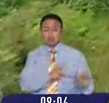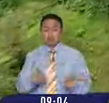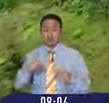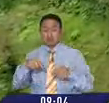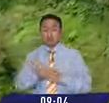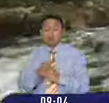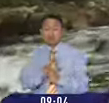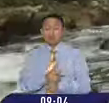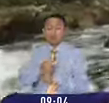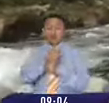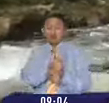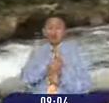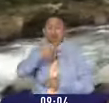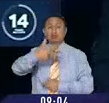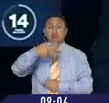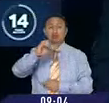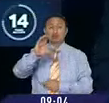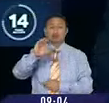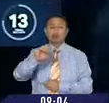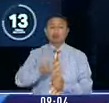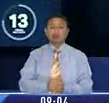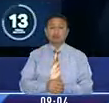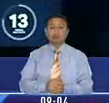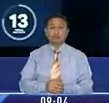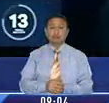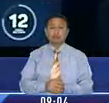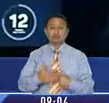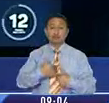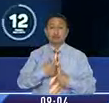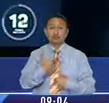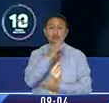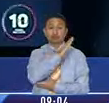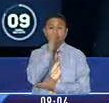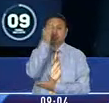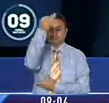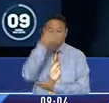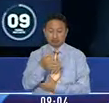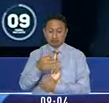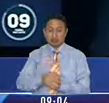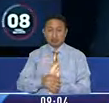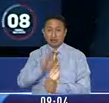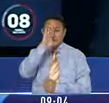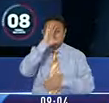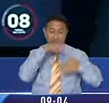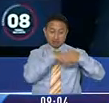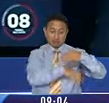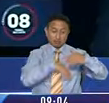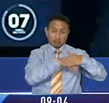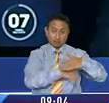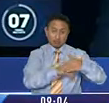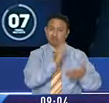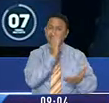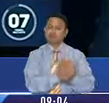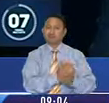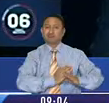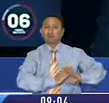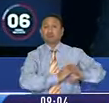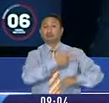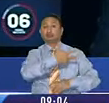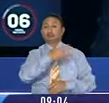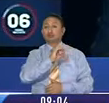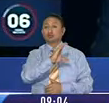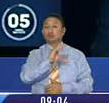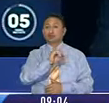la protección del Chocó andino. Tendré cero tolerancia con la minería metálica en el Chocó andino de